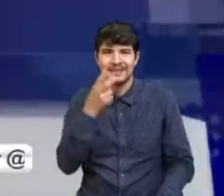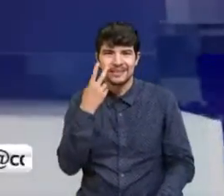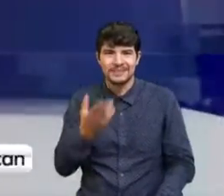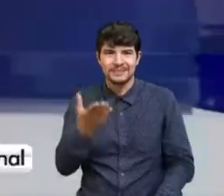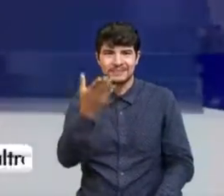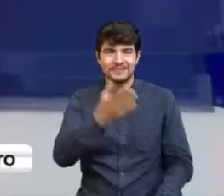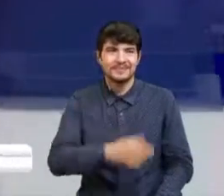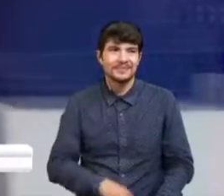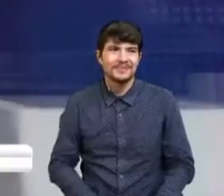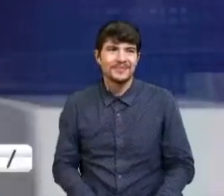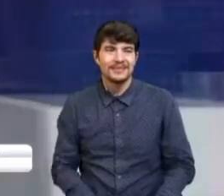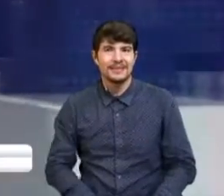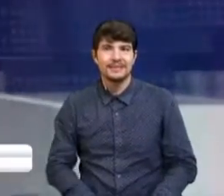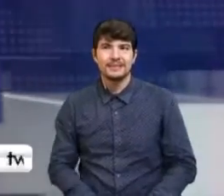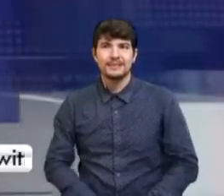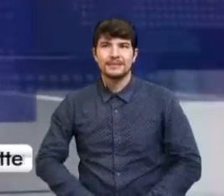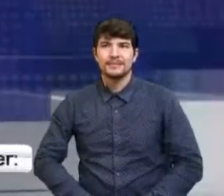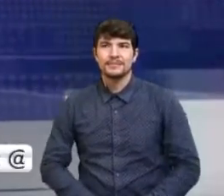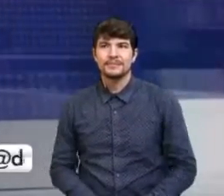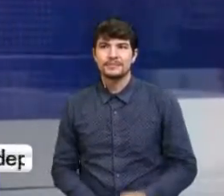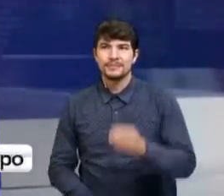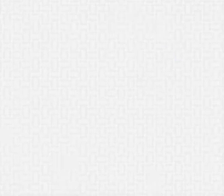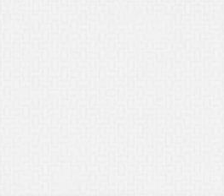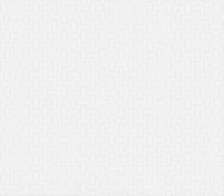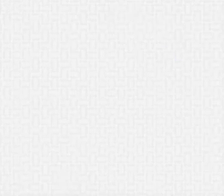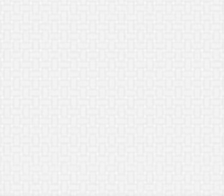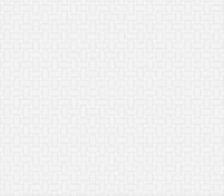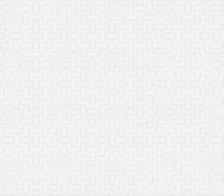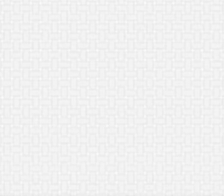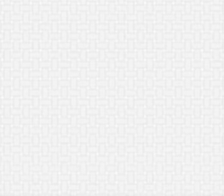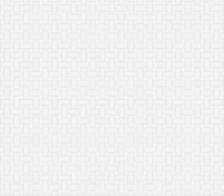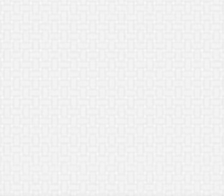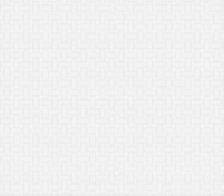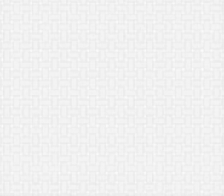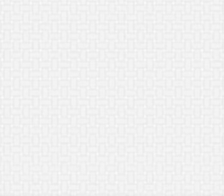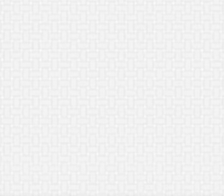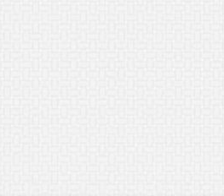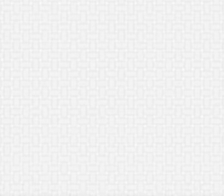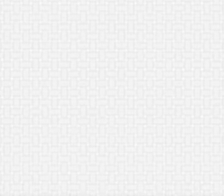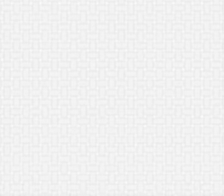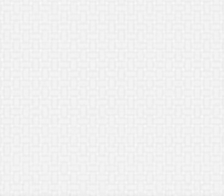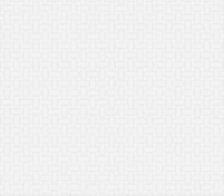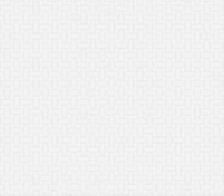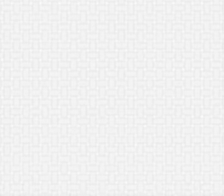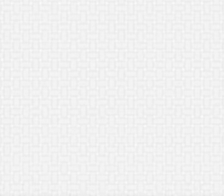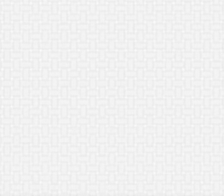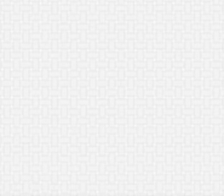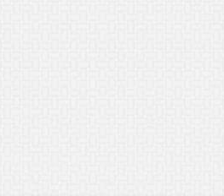Canaltro.com